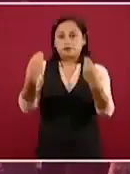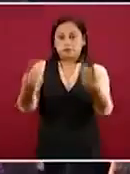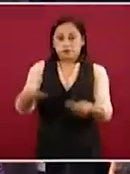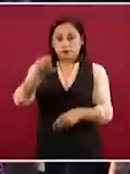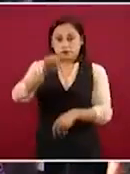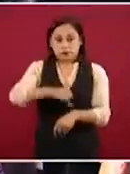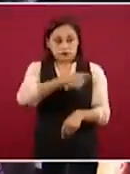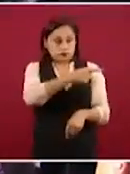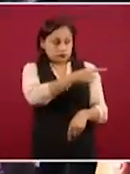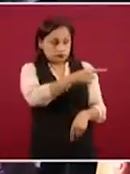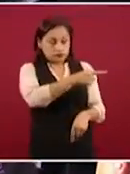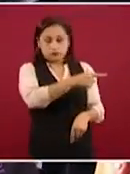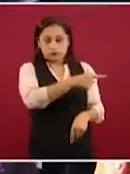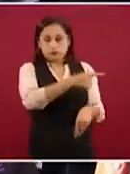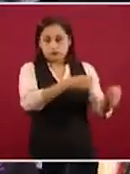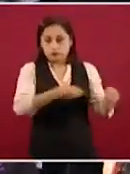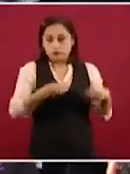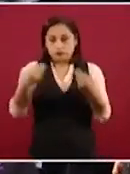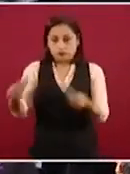ahora.